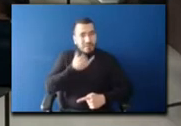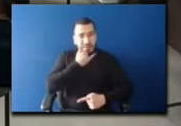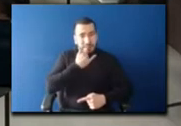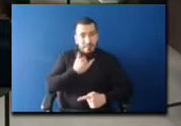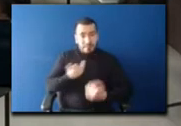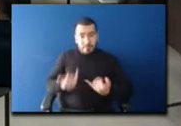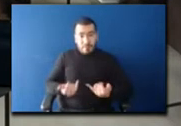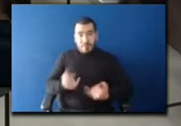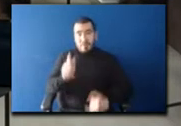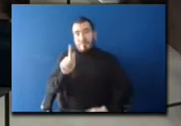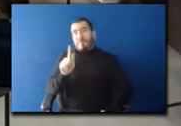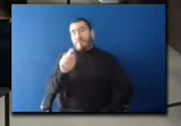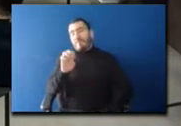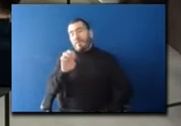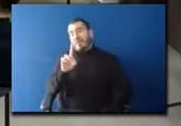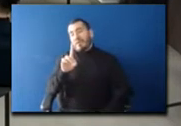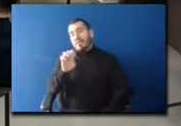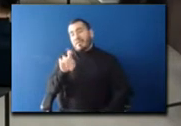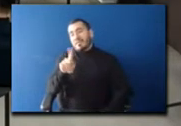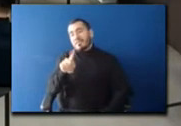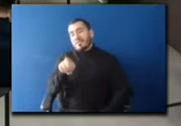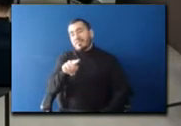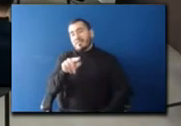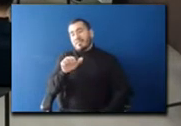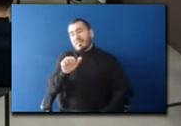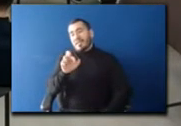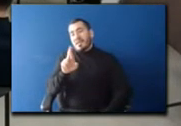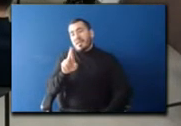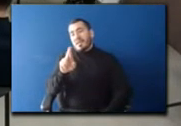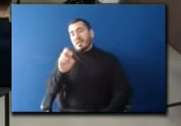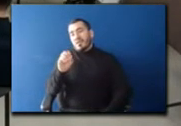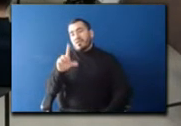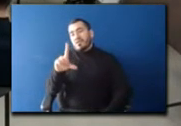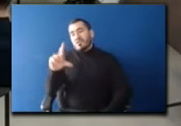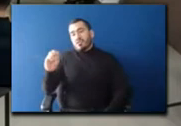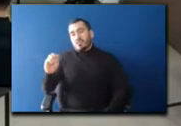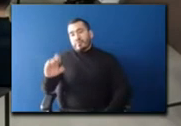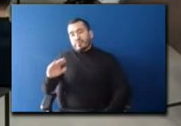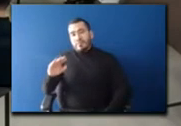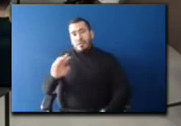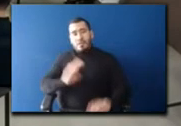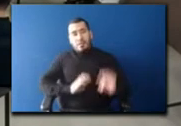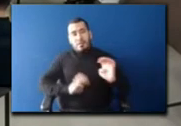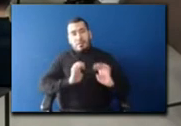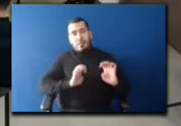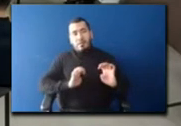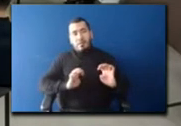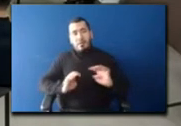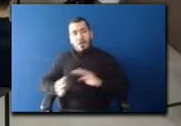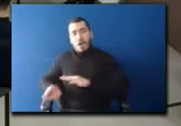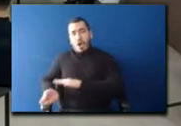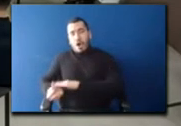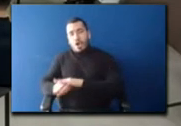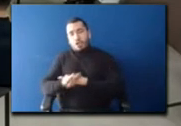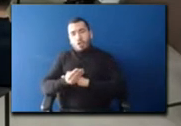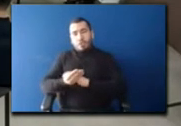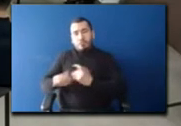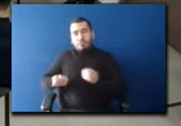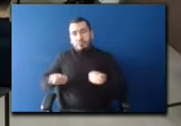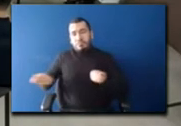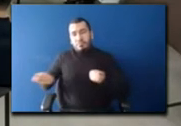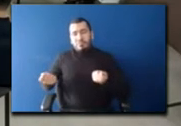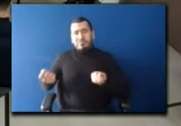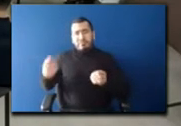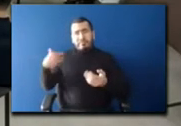estudio muy interesante, me parece a mí, para frenar la evasión y controlar la corrupción, etcétera, etcétera, porque eso lleva a demasiadas